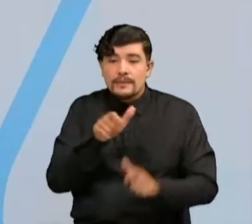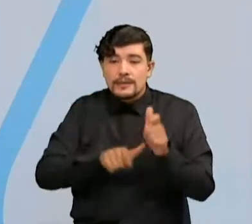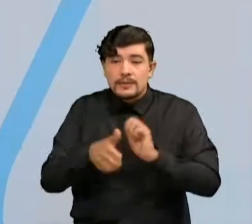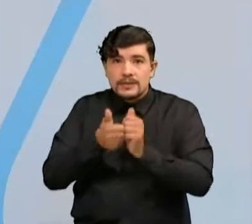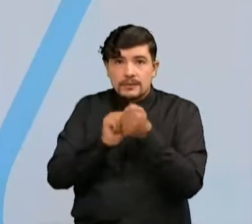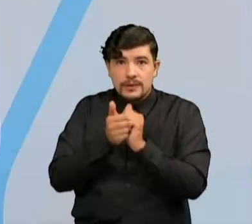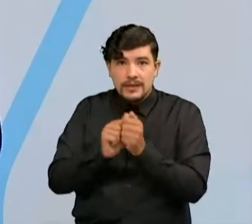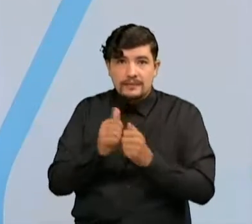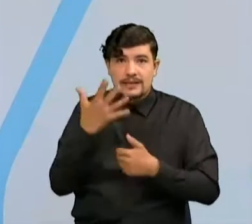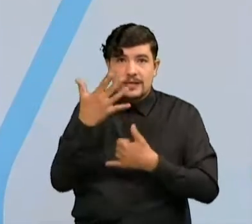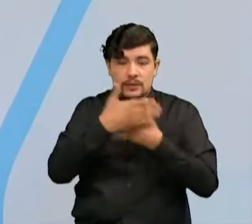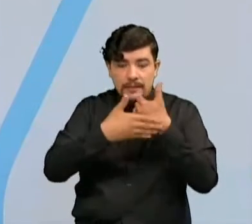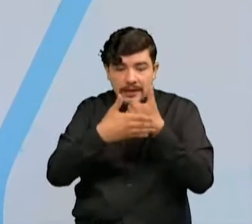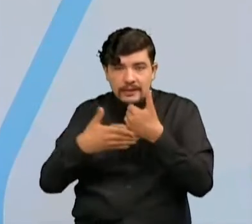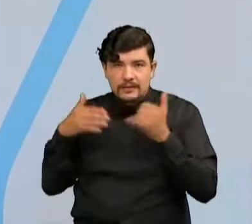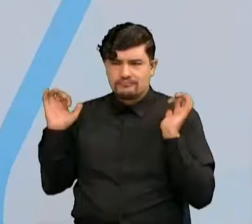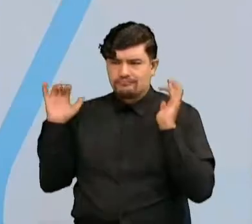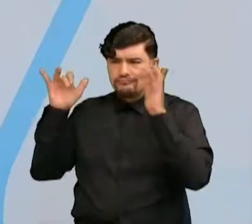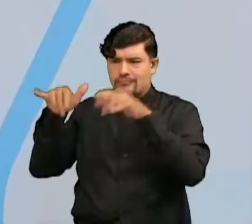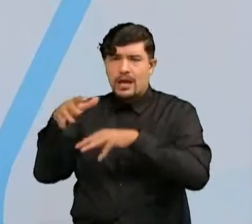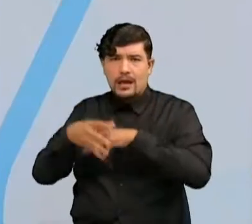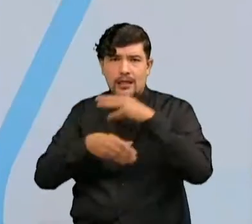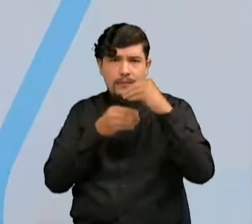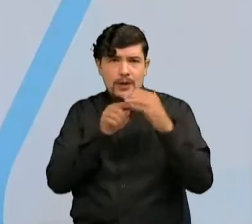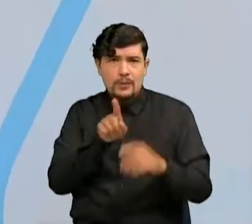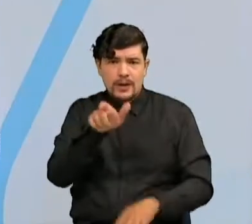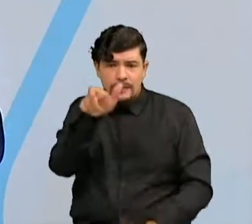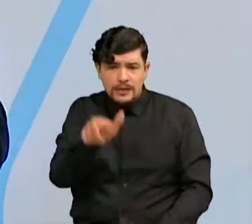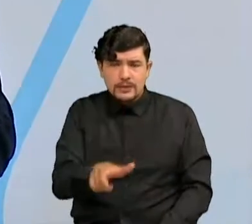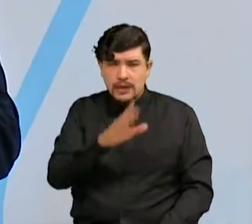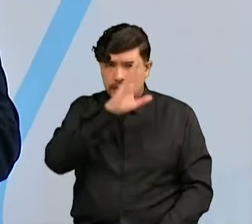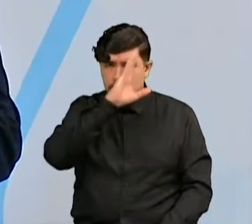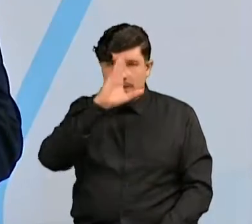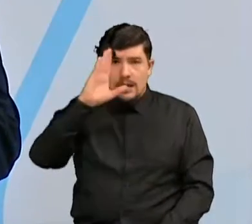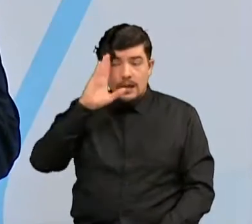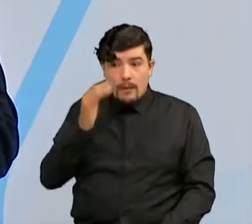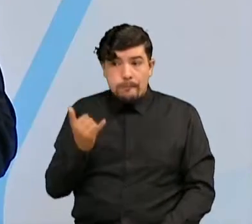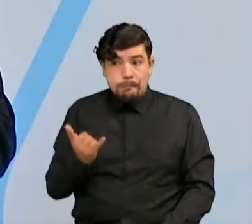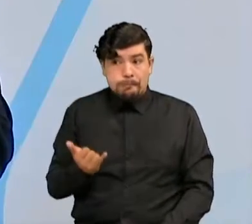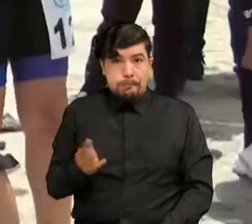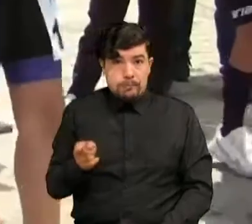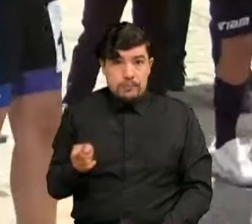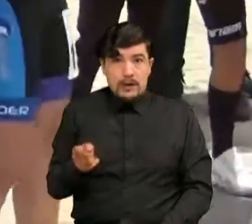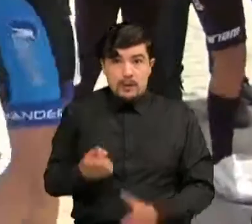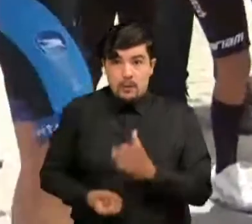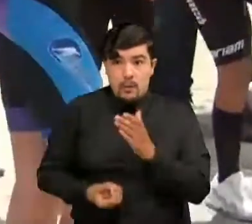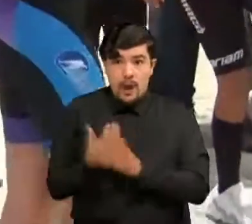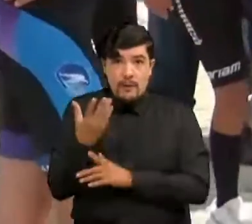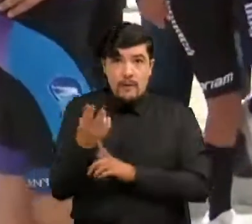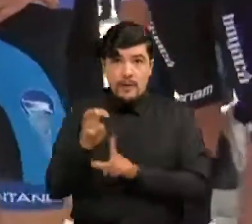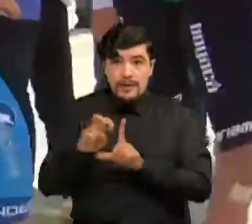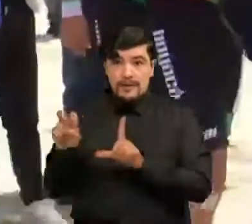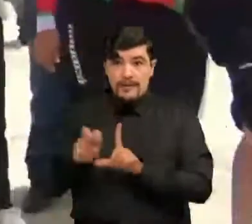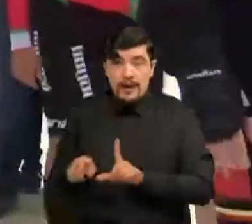5 departamentos. Incluso un deportista de San Gil rompió una nueva marca.